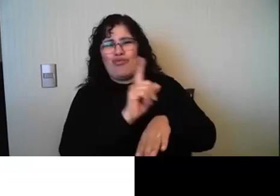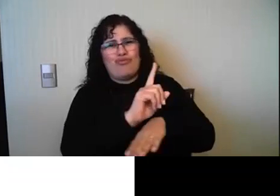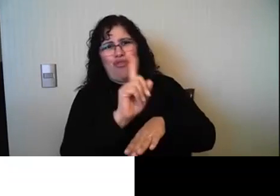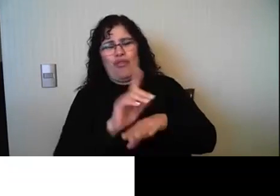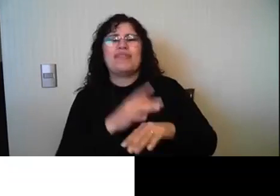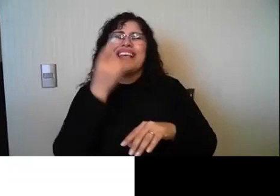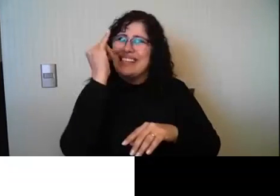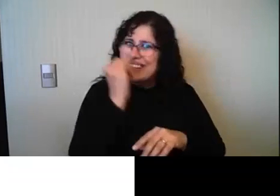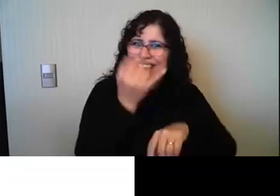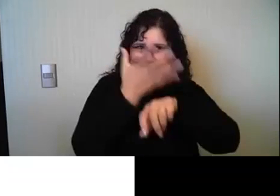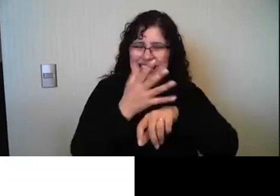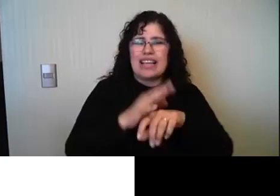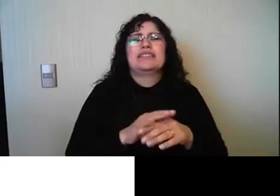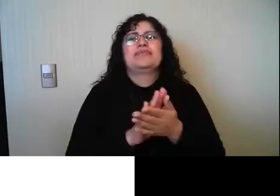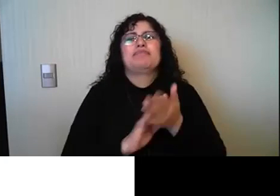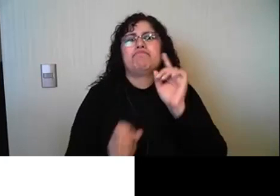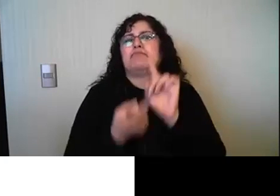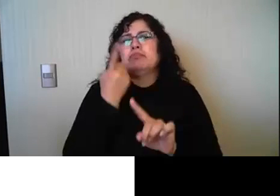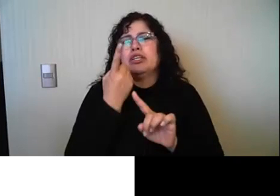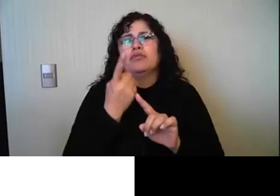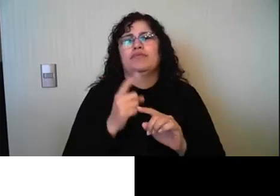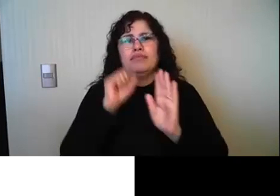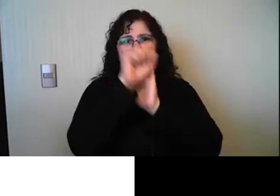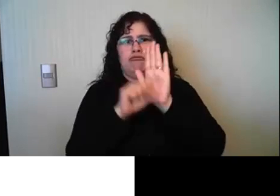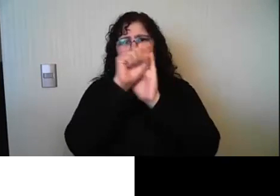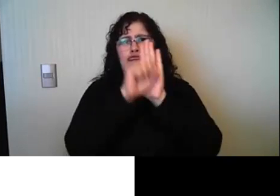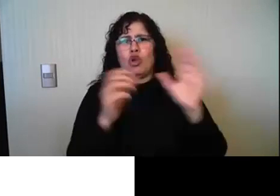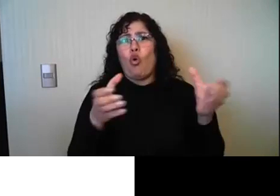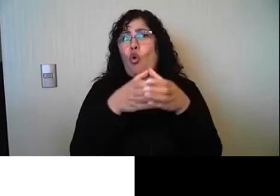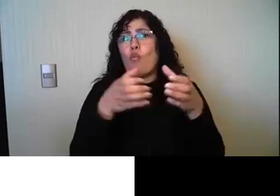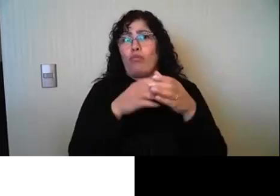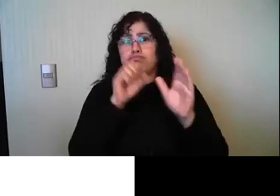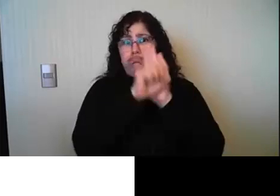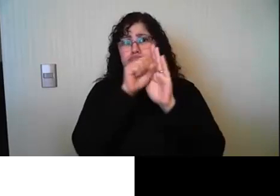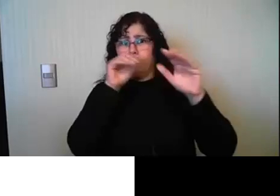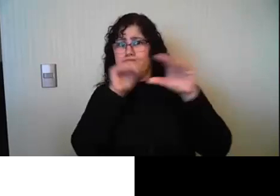hay es, lo que tienen que hacer es una grabación por el grupo con la temática.